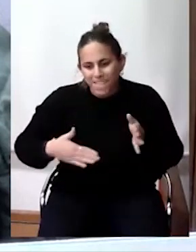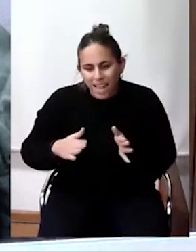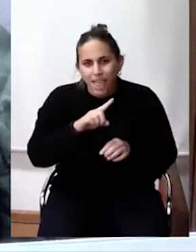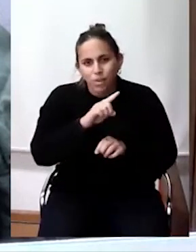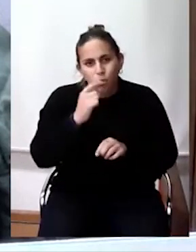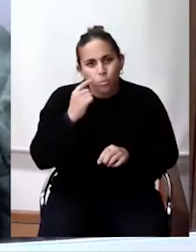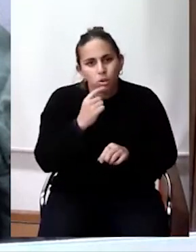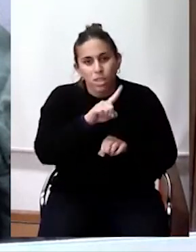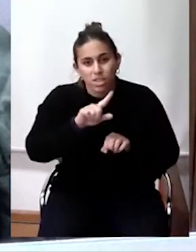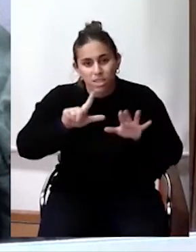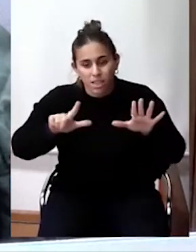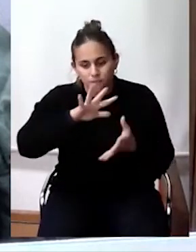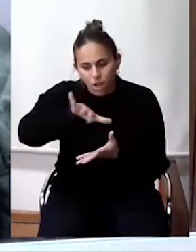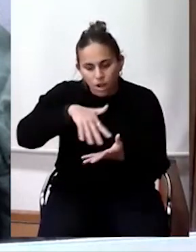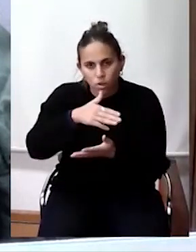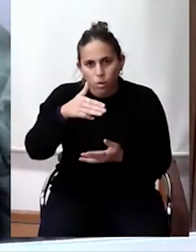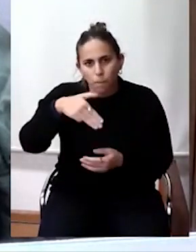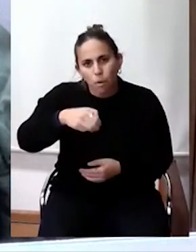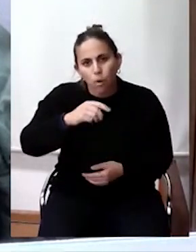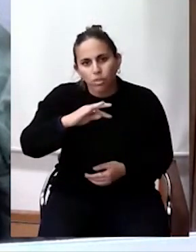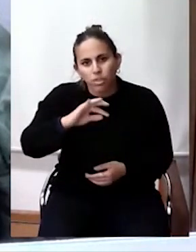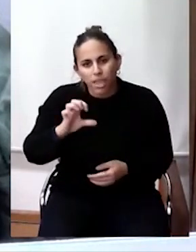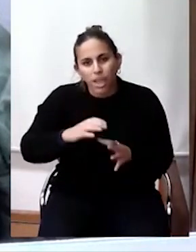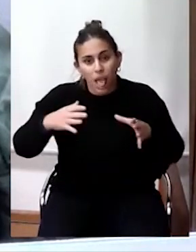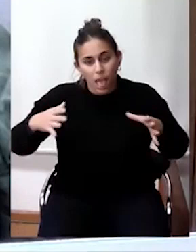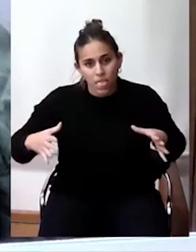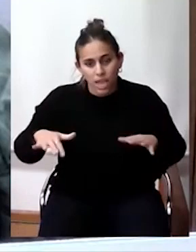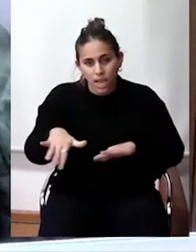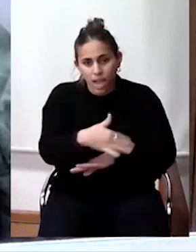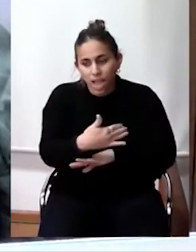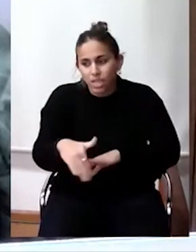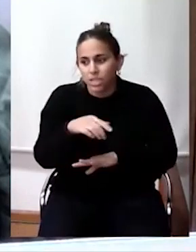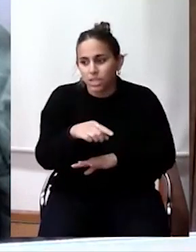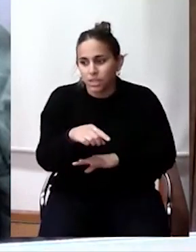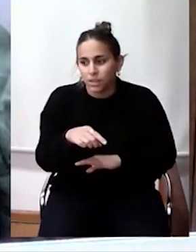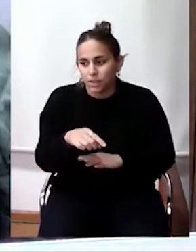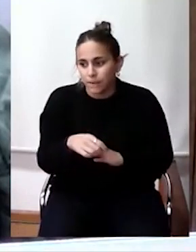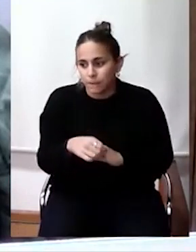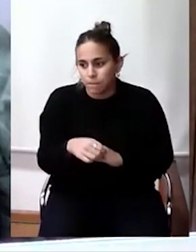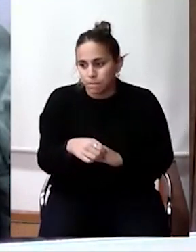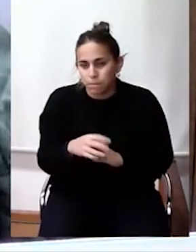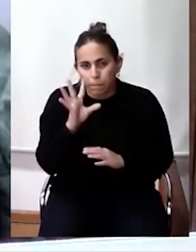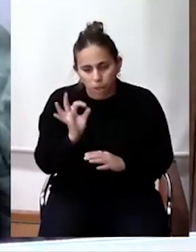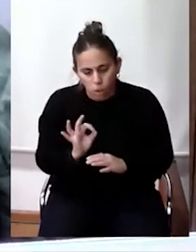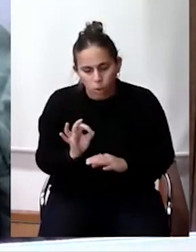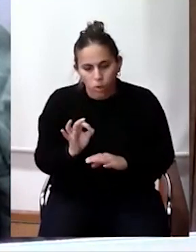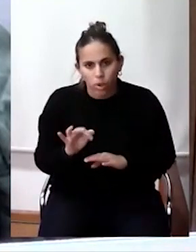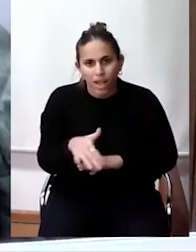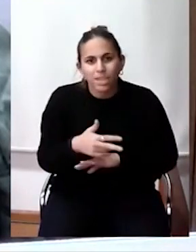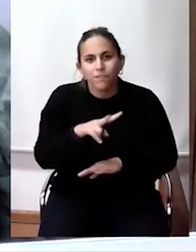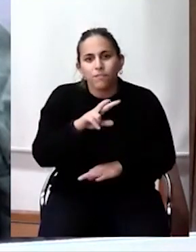del barrio Monte Grande eh la calle Perdón la calle los